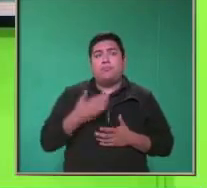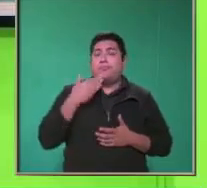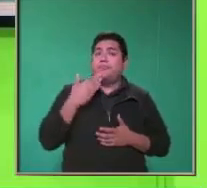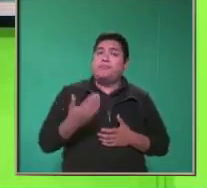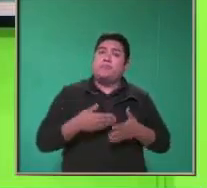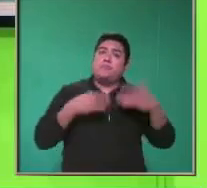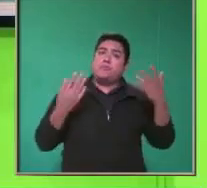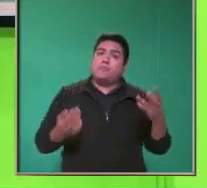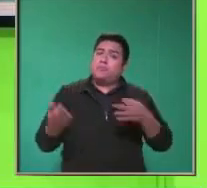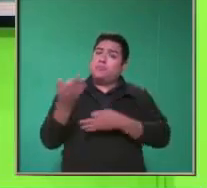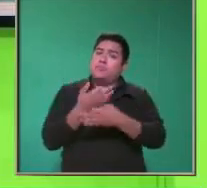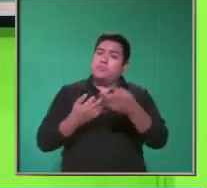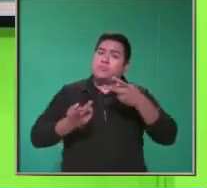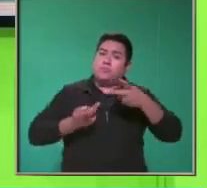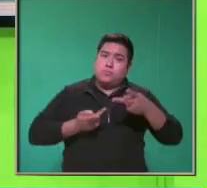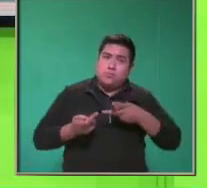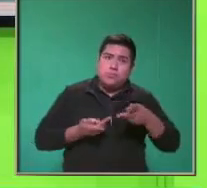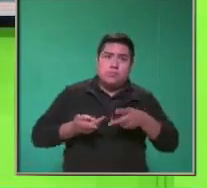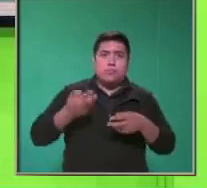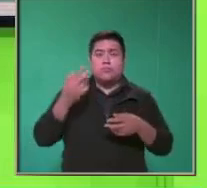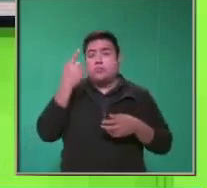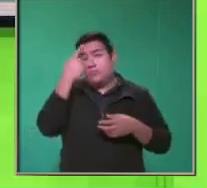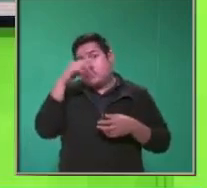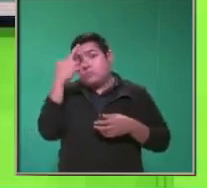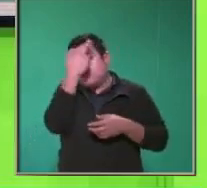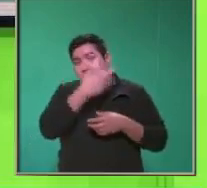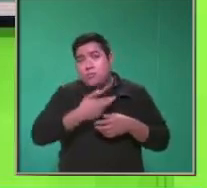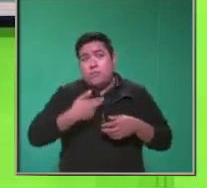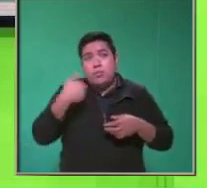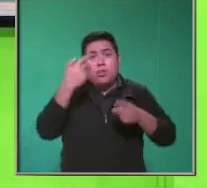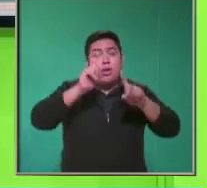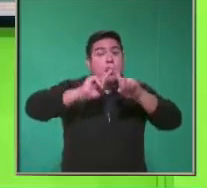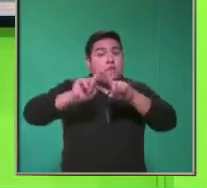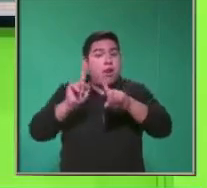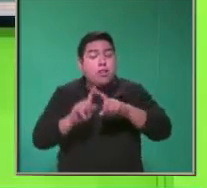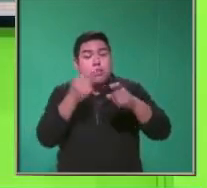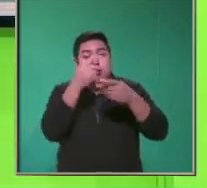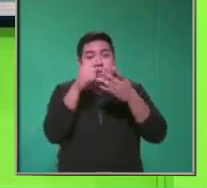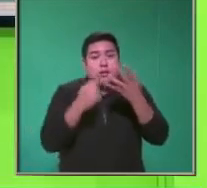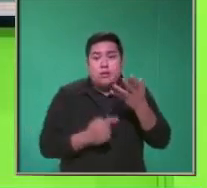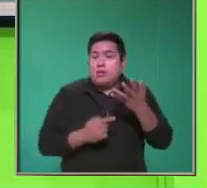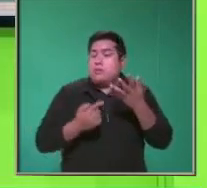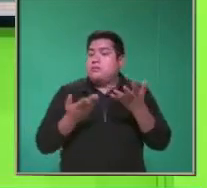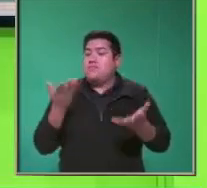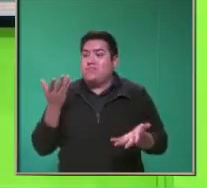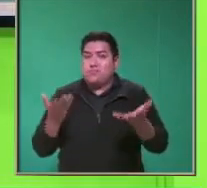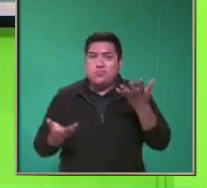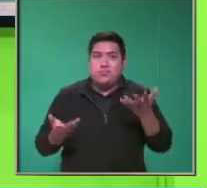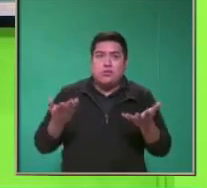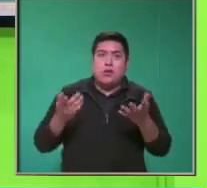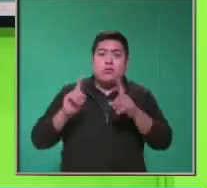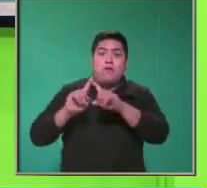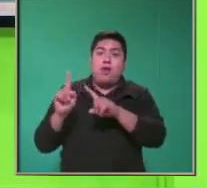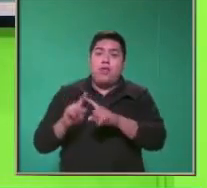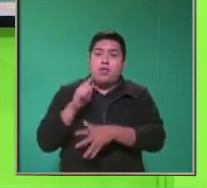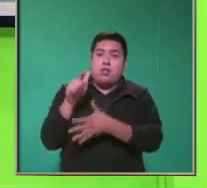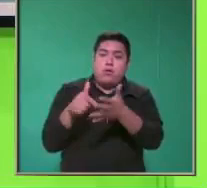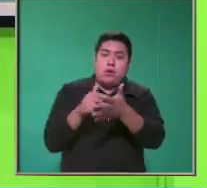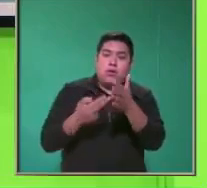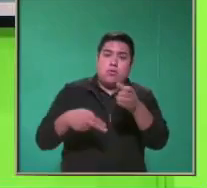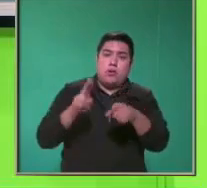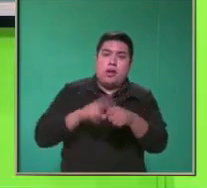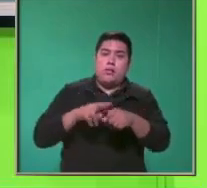que preparémonos entonces para revisar y distinguir esas características de las regiones naturales de